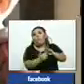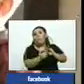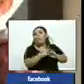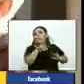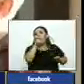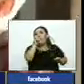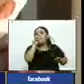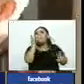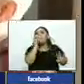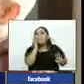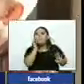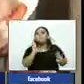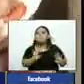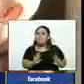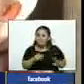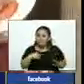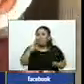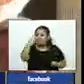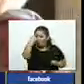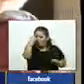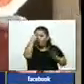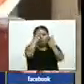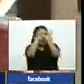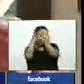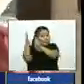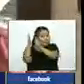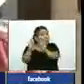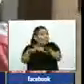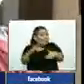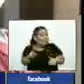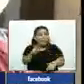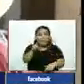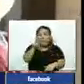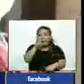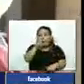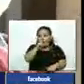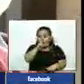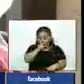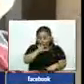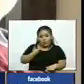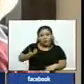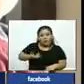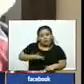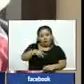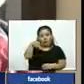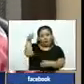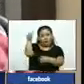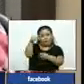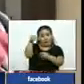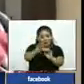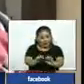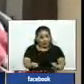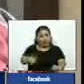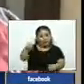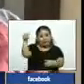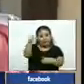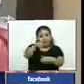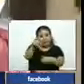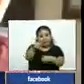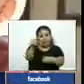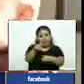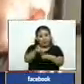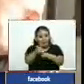padres. Y tiene mucho sentido porque los papás somos los encargados de enseñarles a los pequeños sus